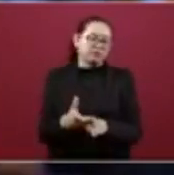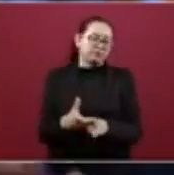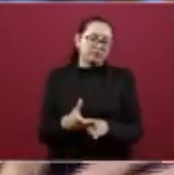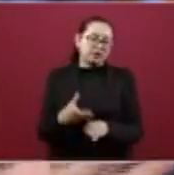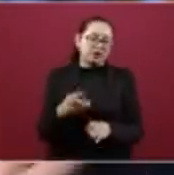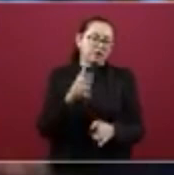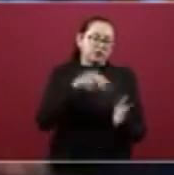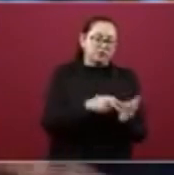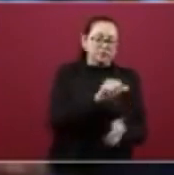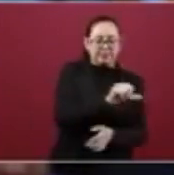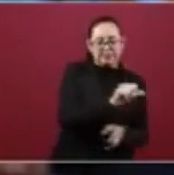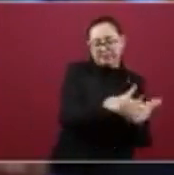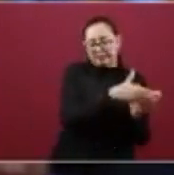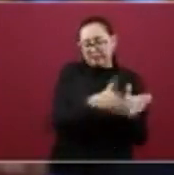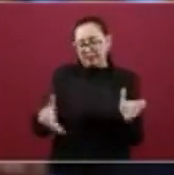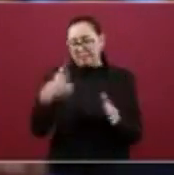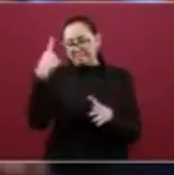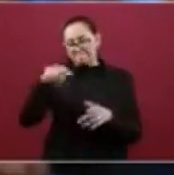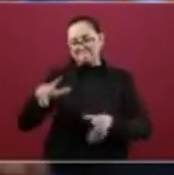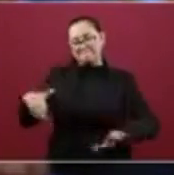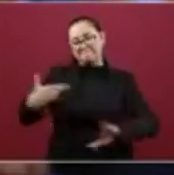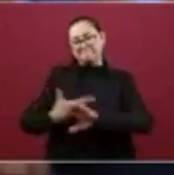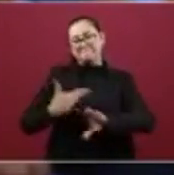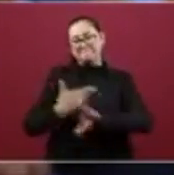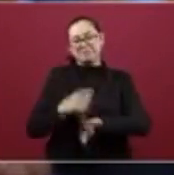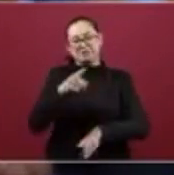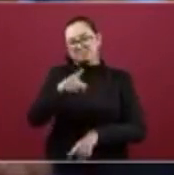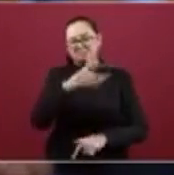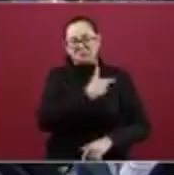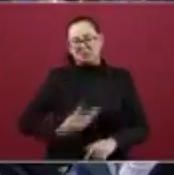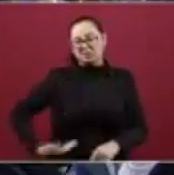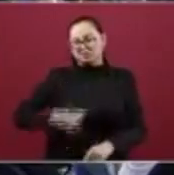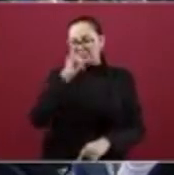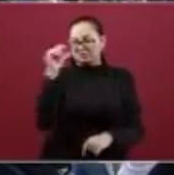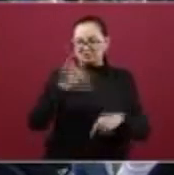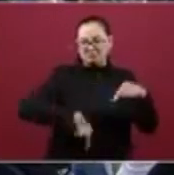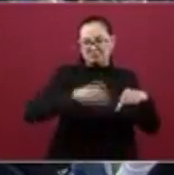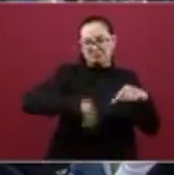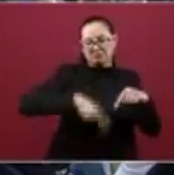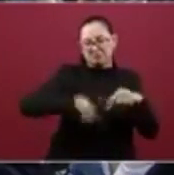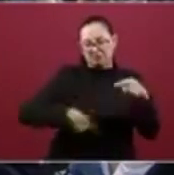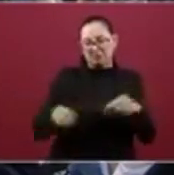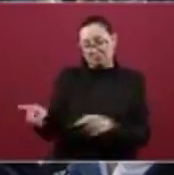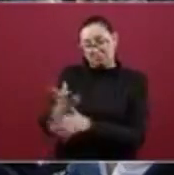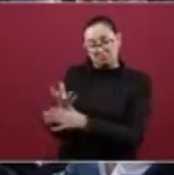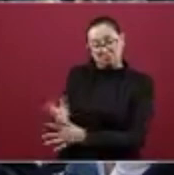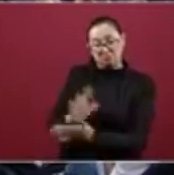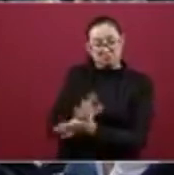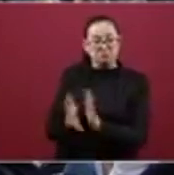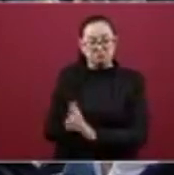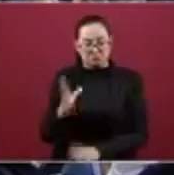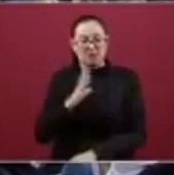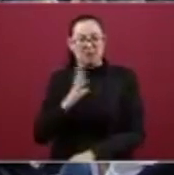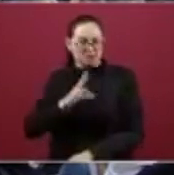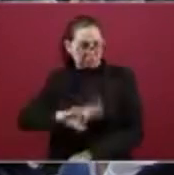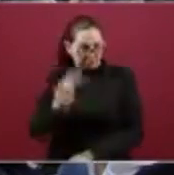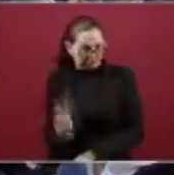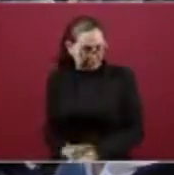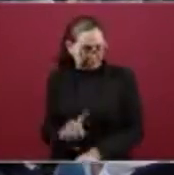el año 2016 para tratar de frenar su llegada a la presidencia. Y por otro lado, la semana pasada también hubo una